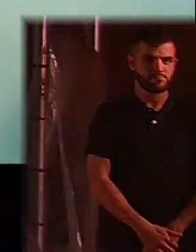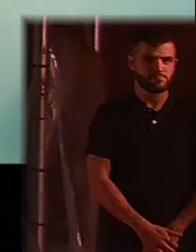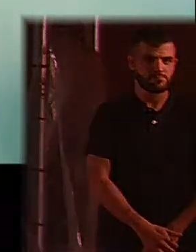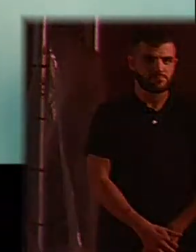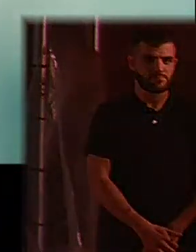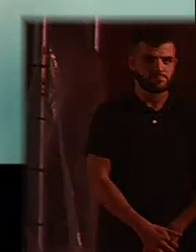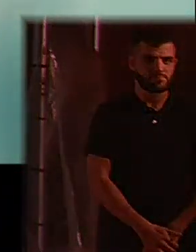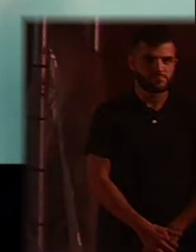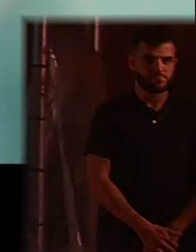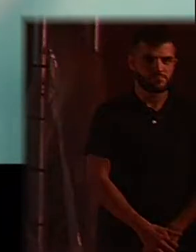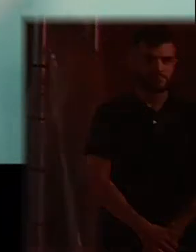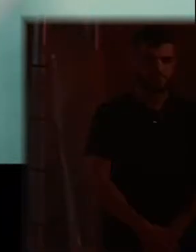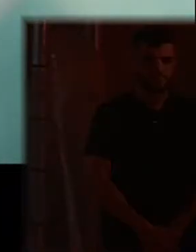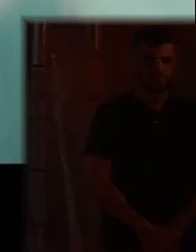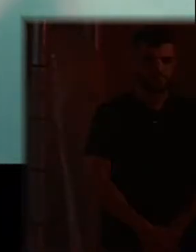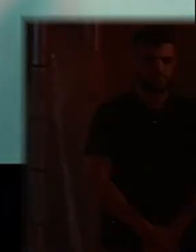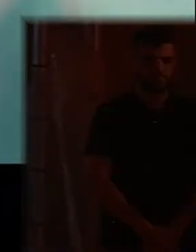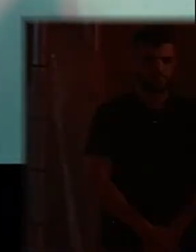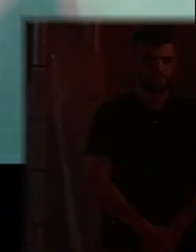in rain.